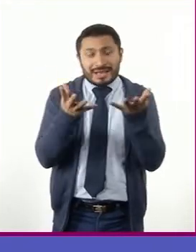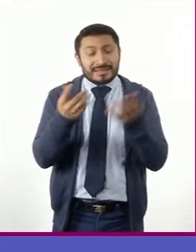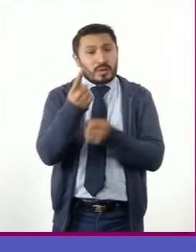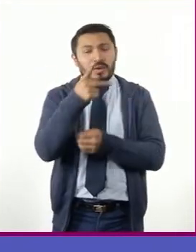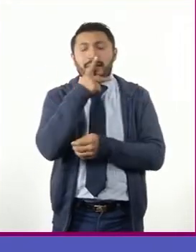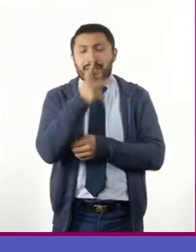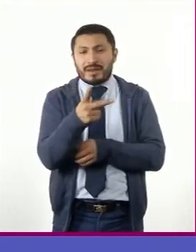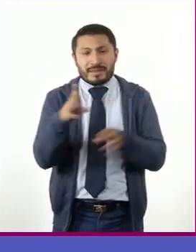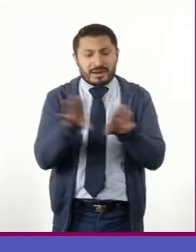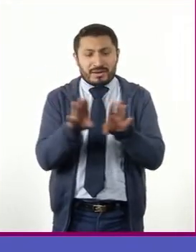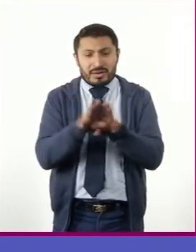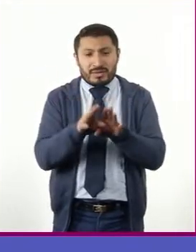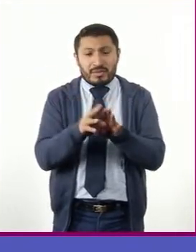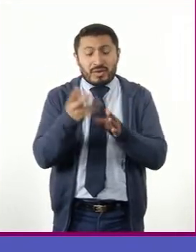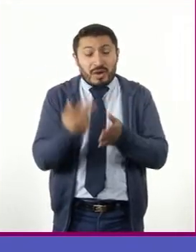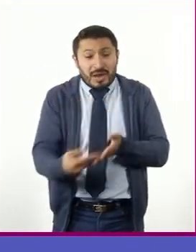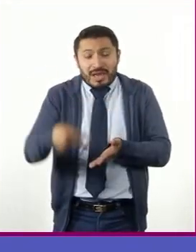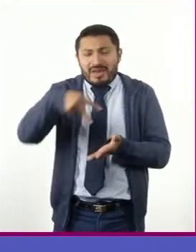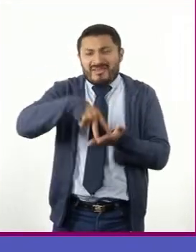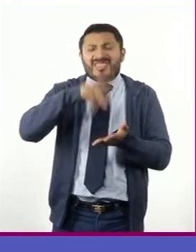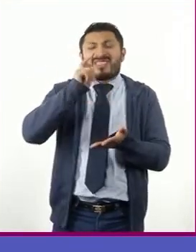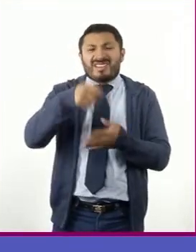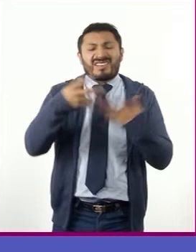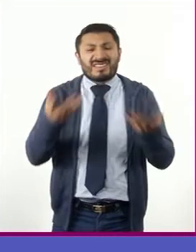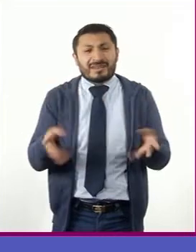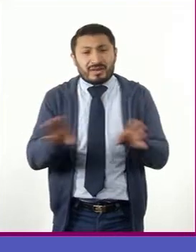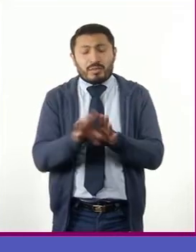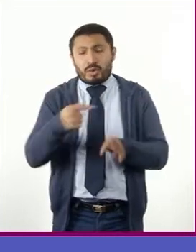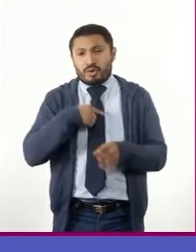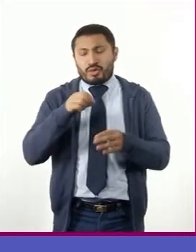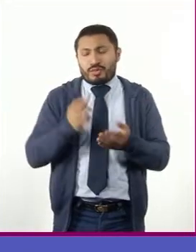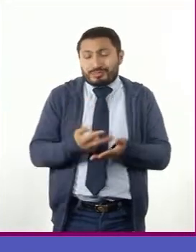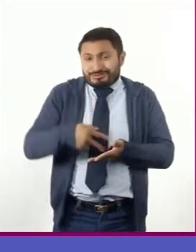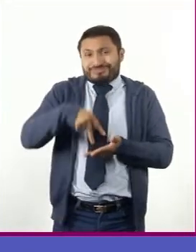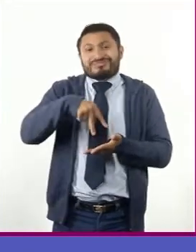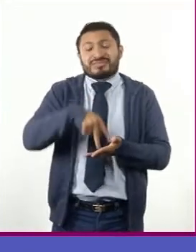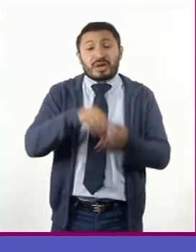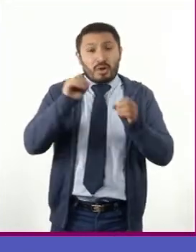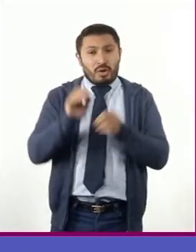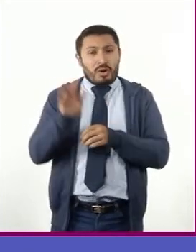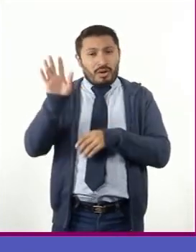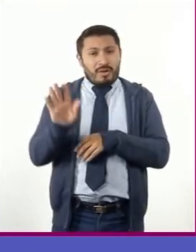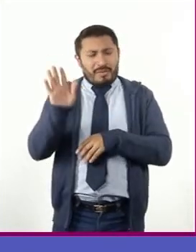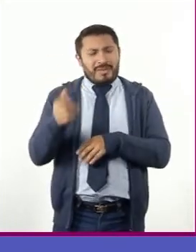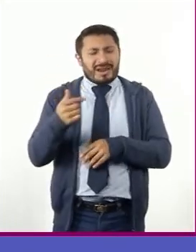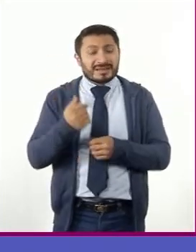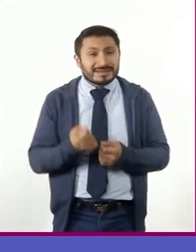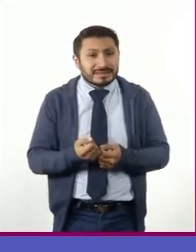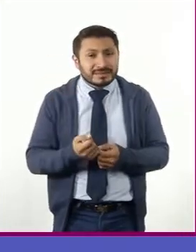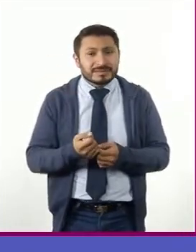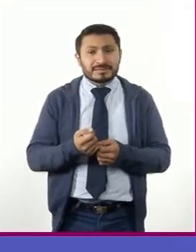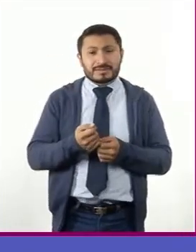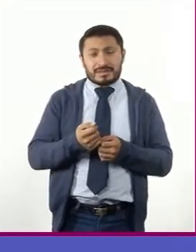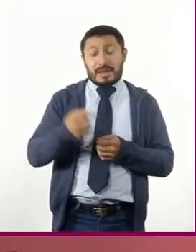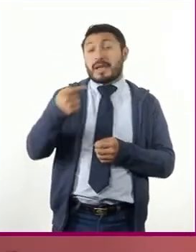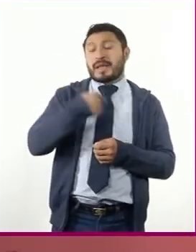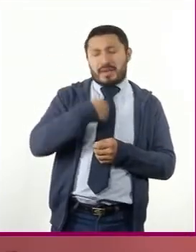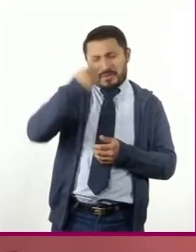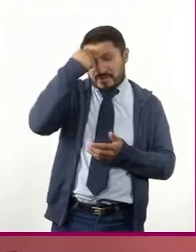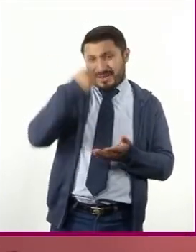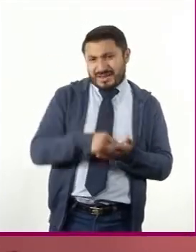como en levantéme, que significa me levanté, o parecióme, que significa me